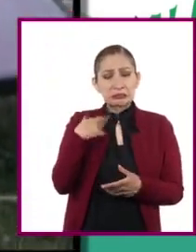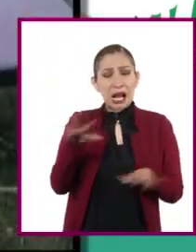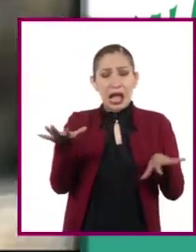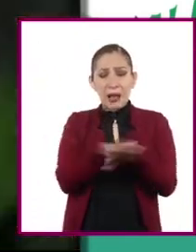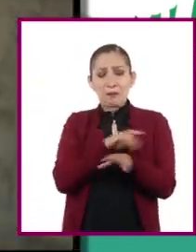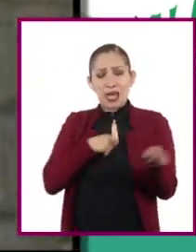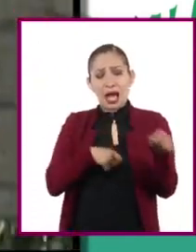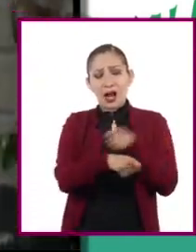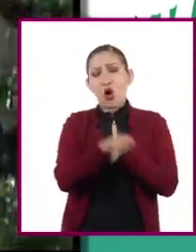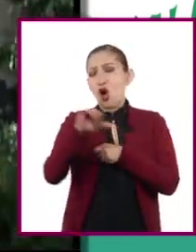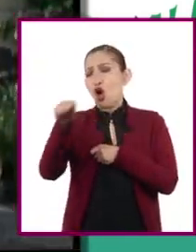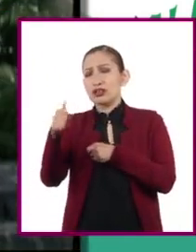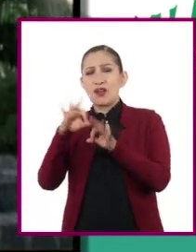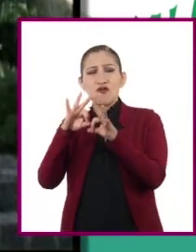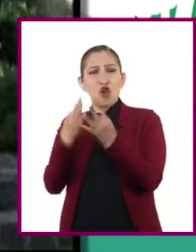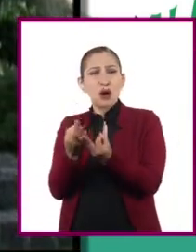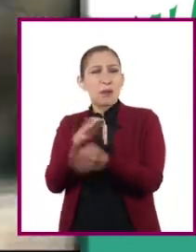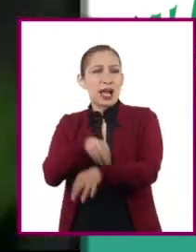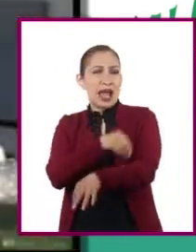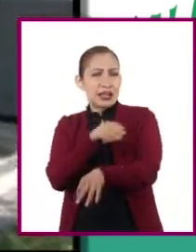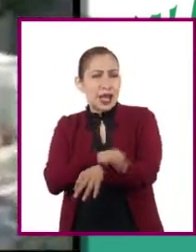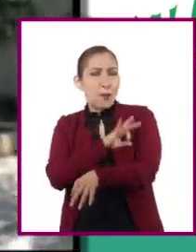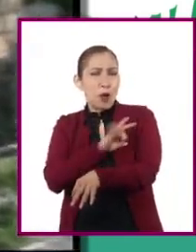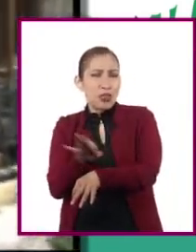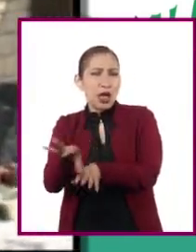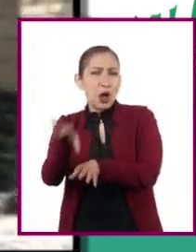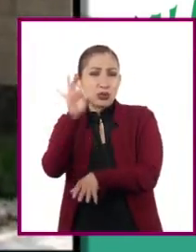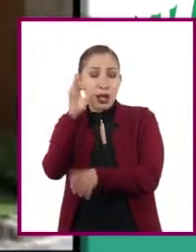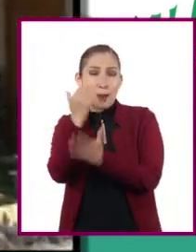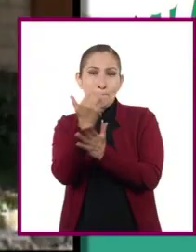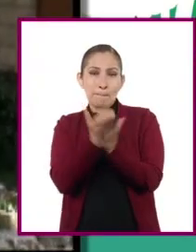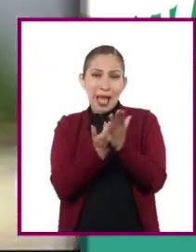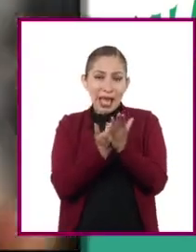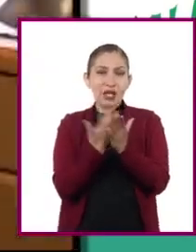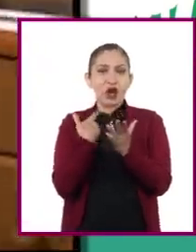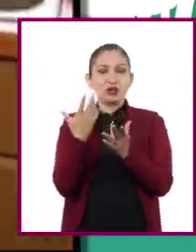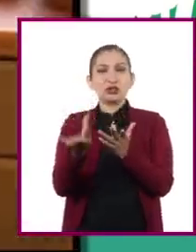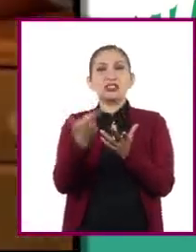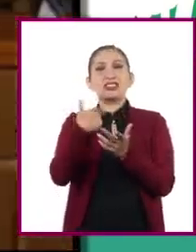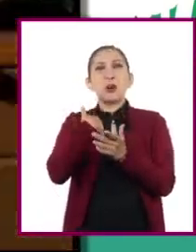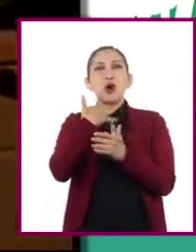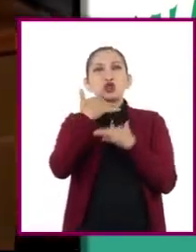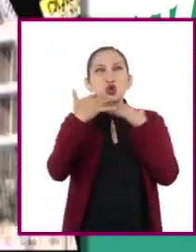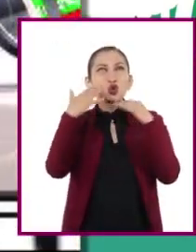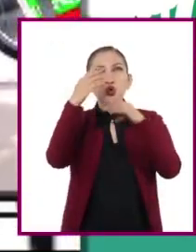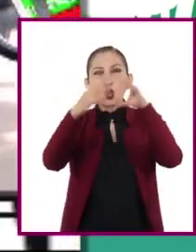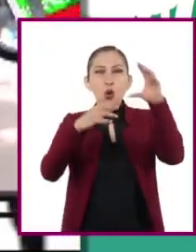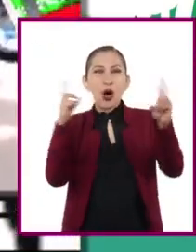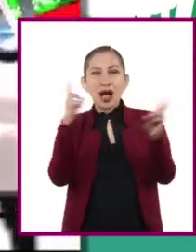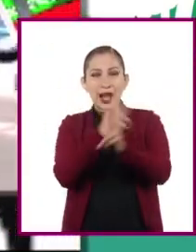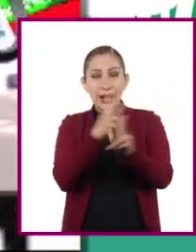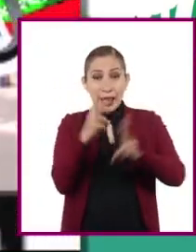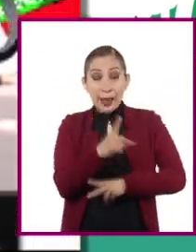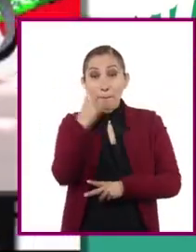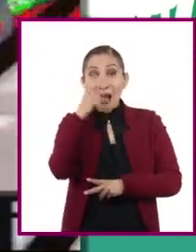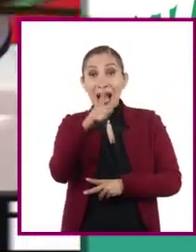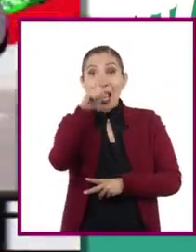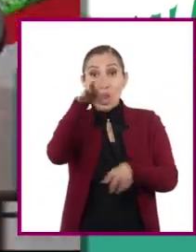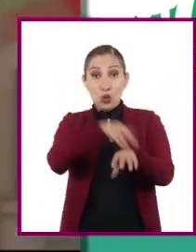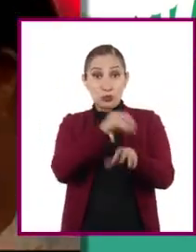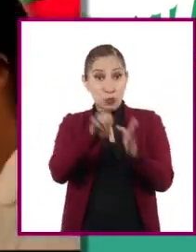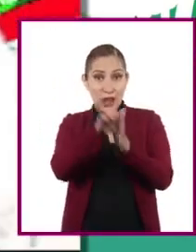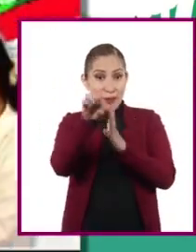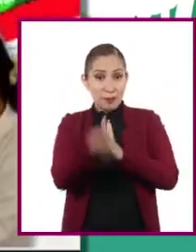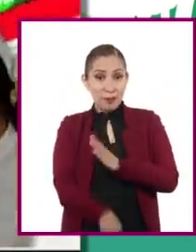para sustituirlos con otras fuentes de energía y así disminuir las emisiones contaminantes. Para generar la electricidad